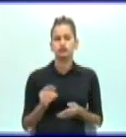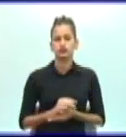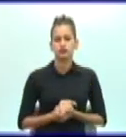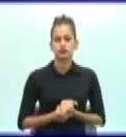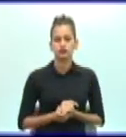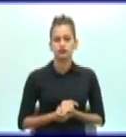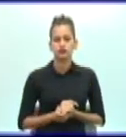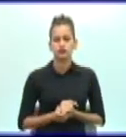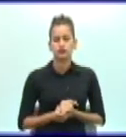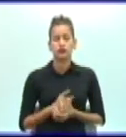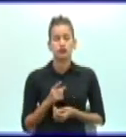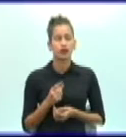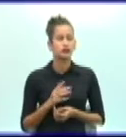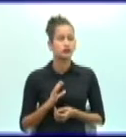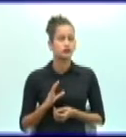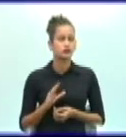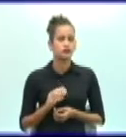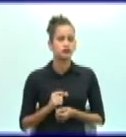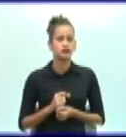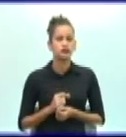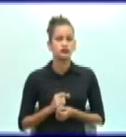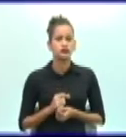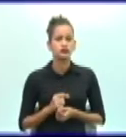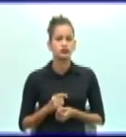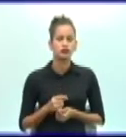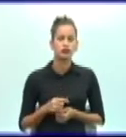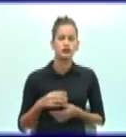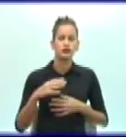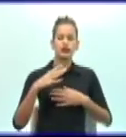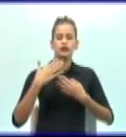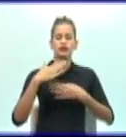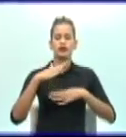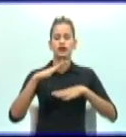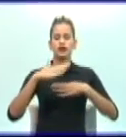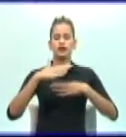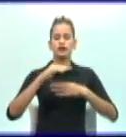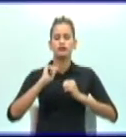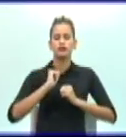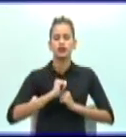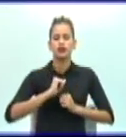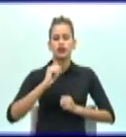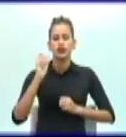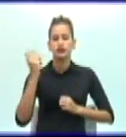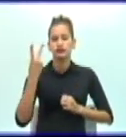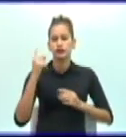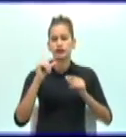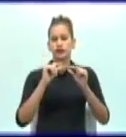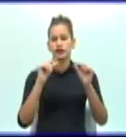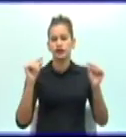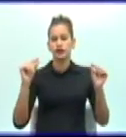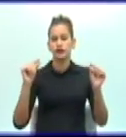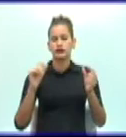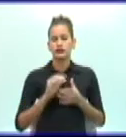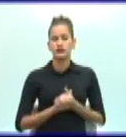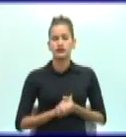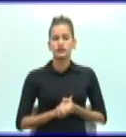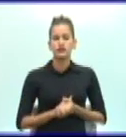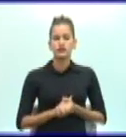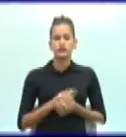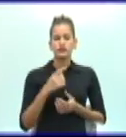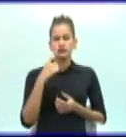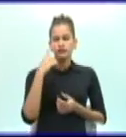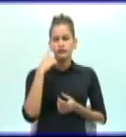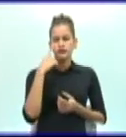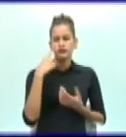para evidenciar bien el paralelismo que existe entre estas dos rectas. Observen que les